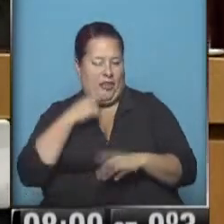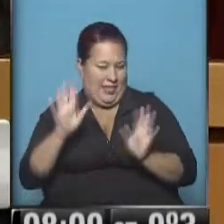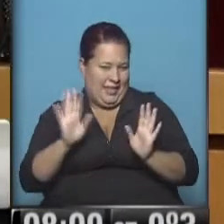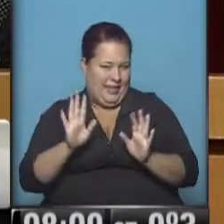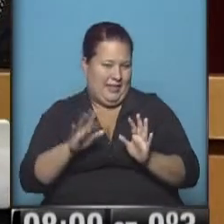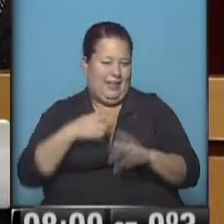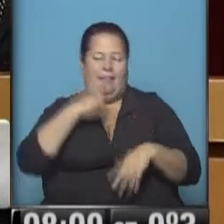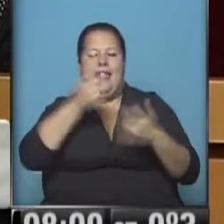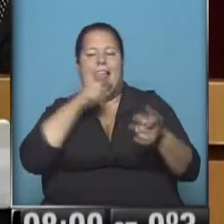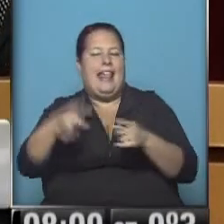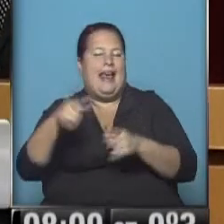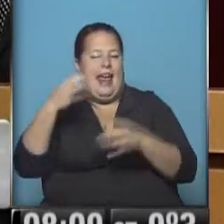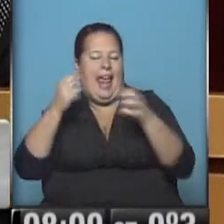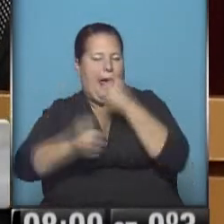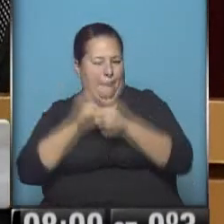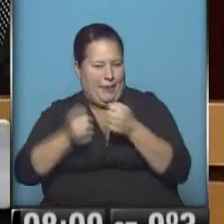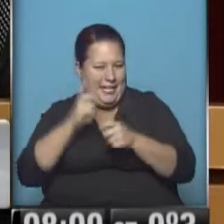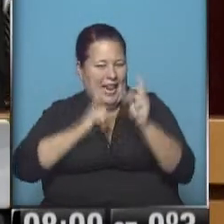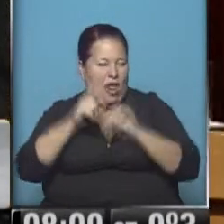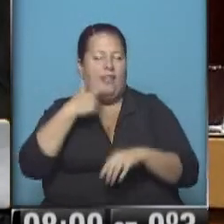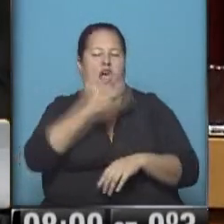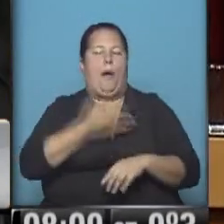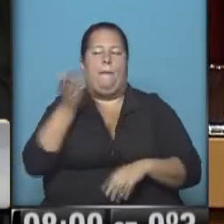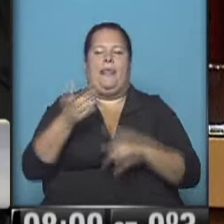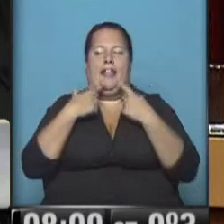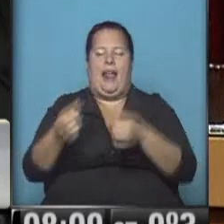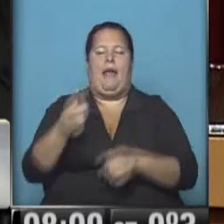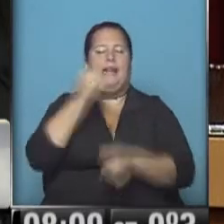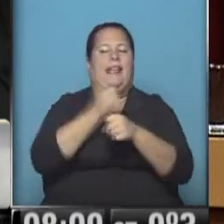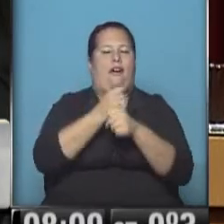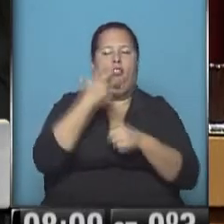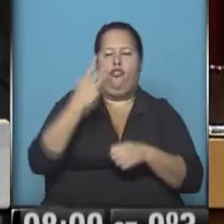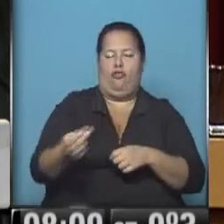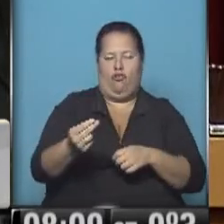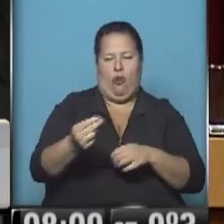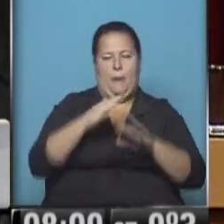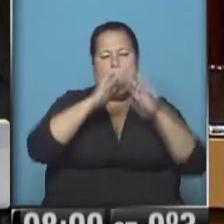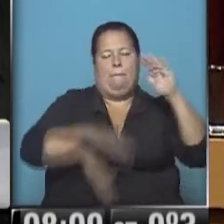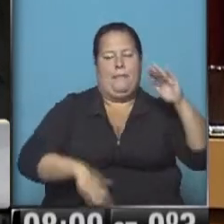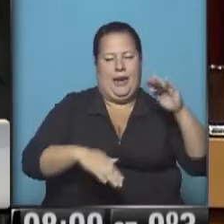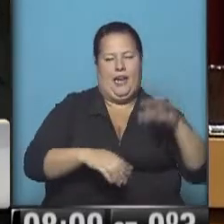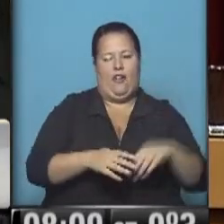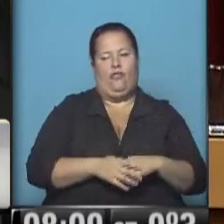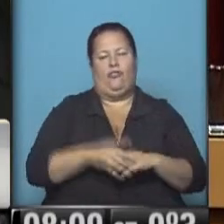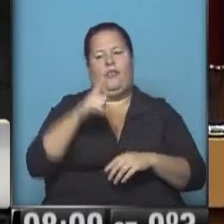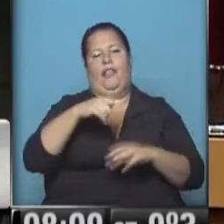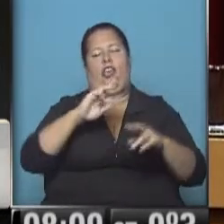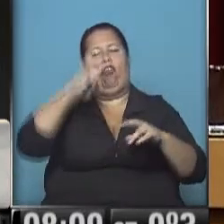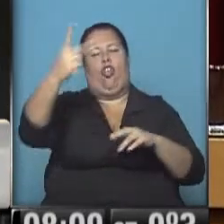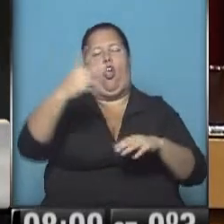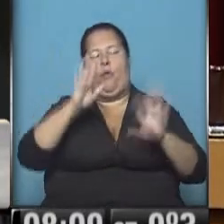caso. O sea, lío con los empresarios. El gobierno les pide mucho. Y los trabajadores no van a aceptar menos de el doble